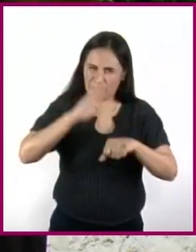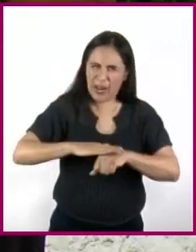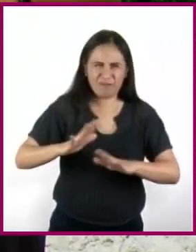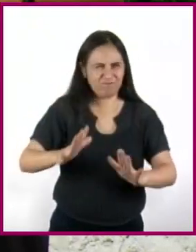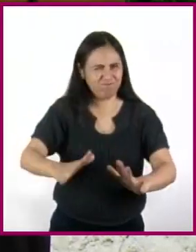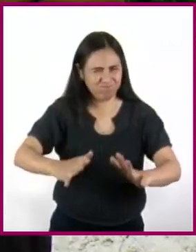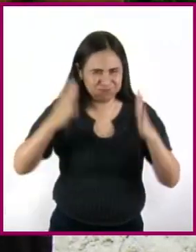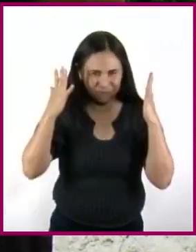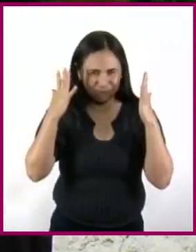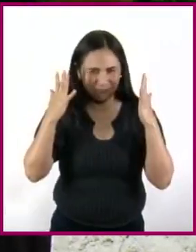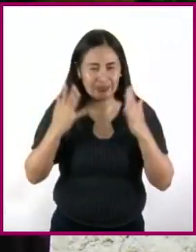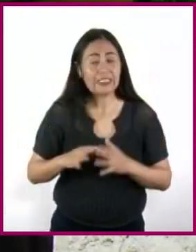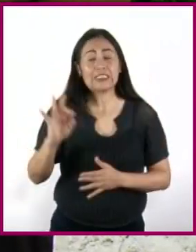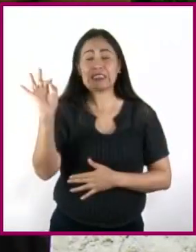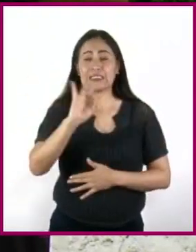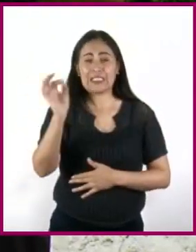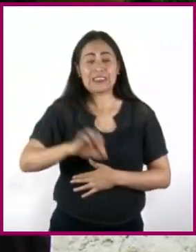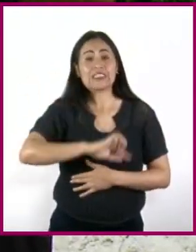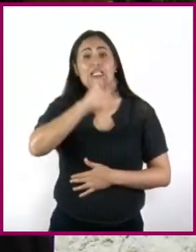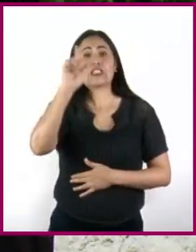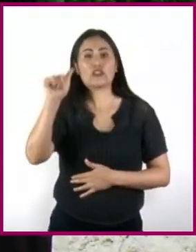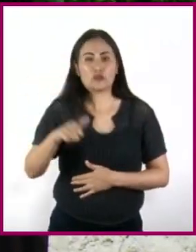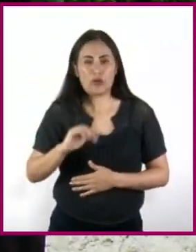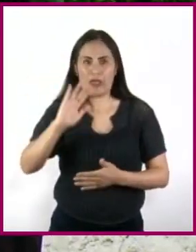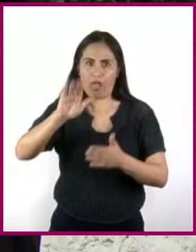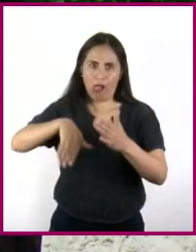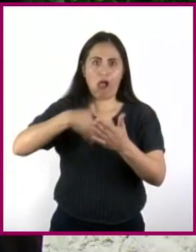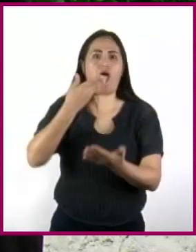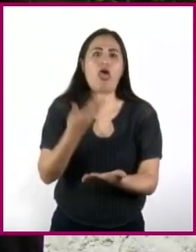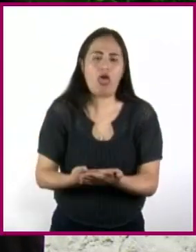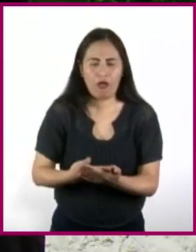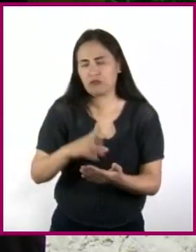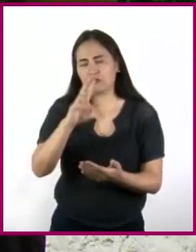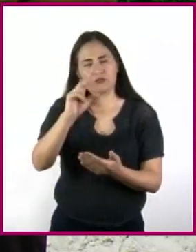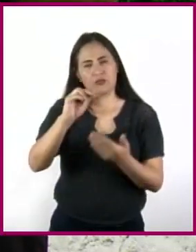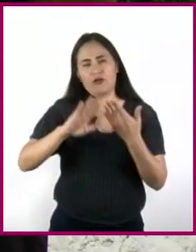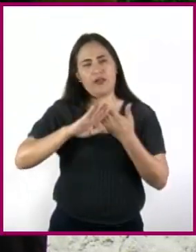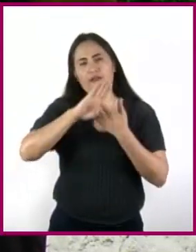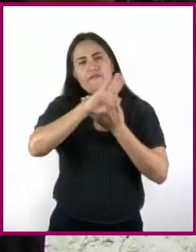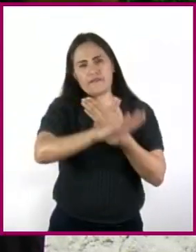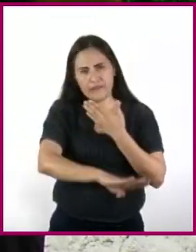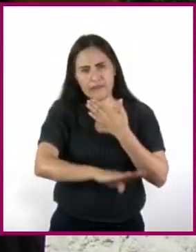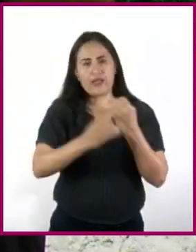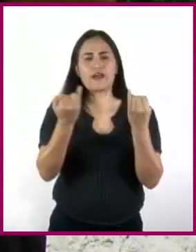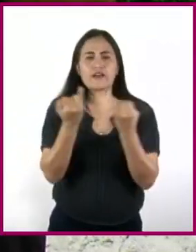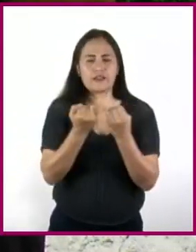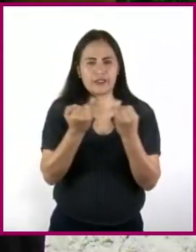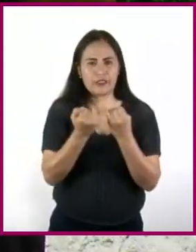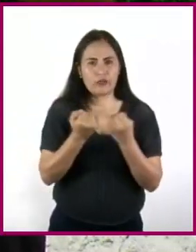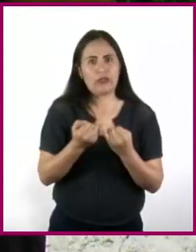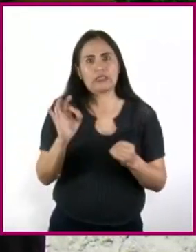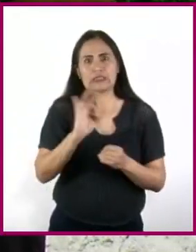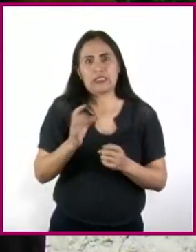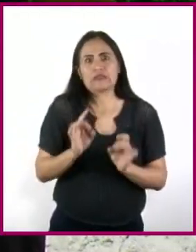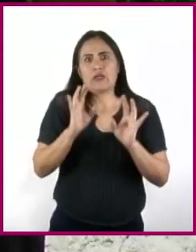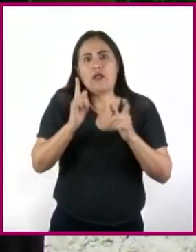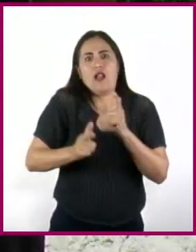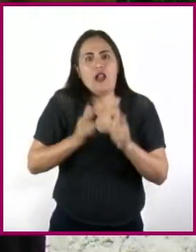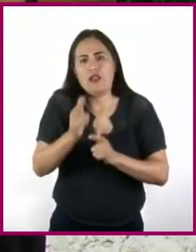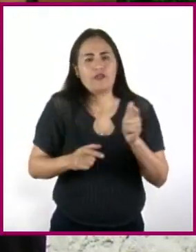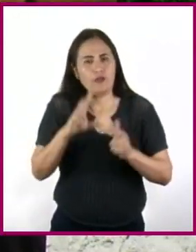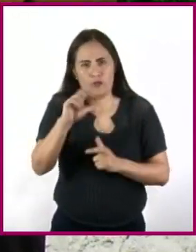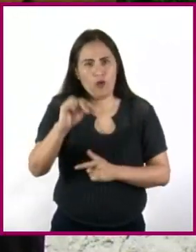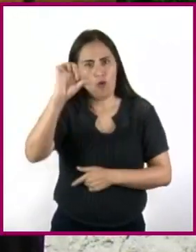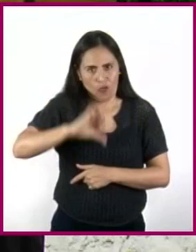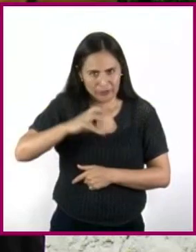y evitar posibles contratiempos como un tropiezo o como cualquier otra situación que nos haga más lento. Entonces, vamos